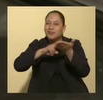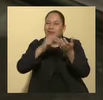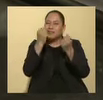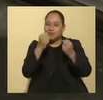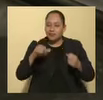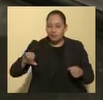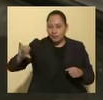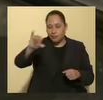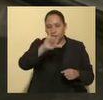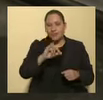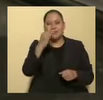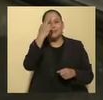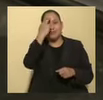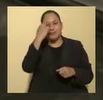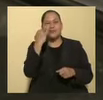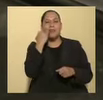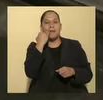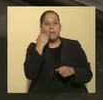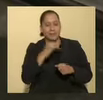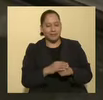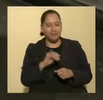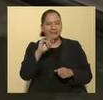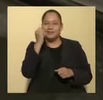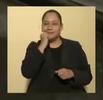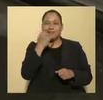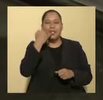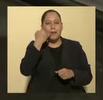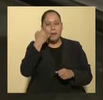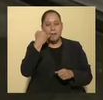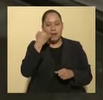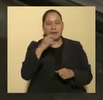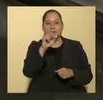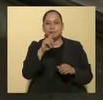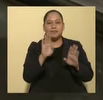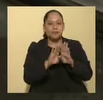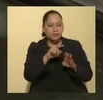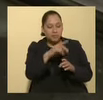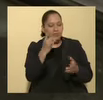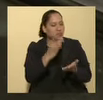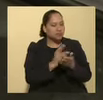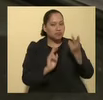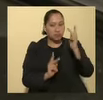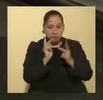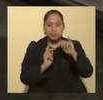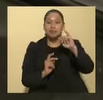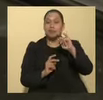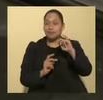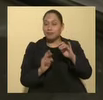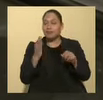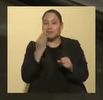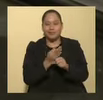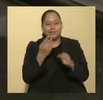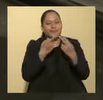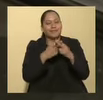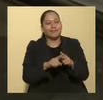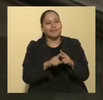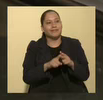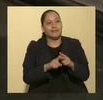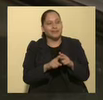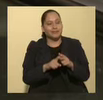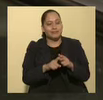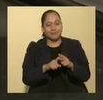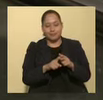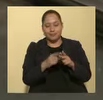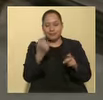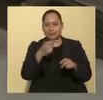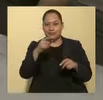recordó a Popeye. A Popeye, pura espinaca, ¿no? Oye, me encantó, pura verdura. Pura está verdura. Excelente para empezar este fin de pero semana. Además, ¿qué